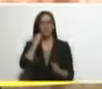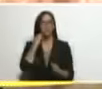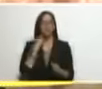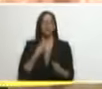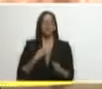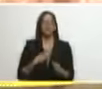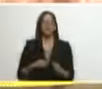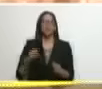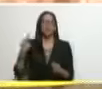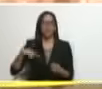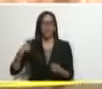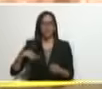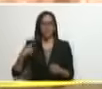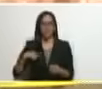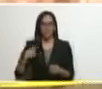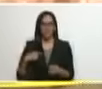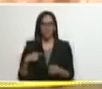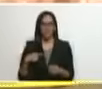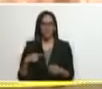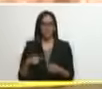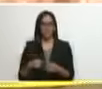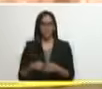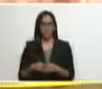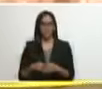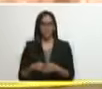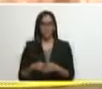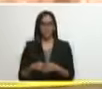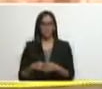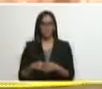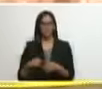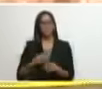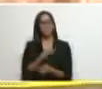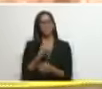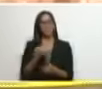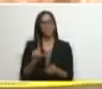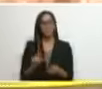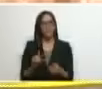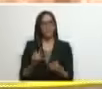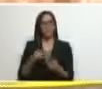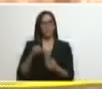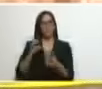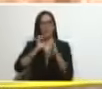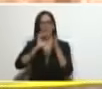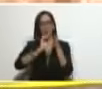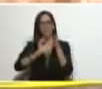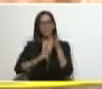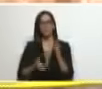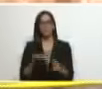que contiene un conjunto de elementos muy importantes.